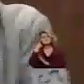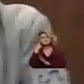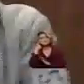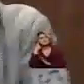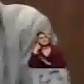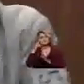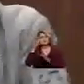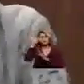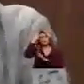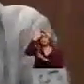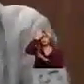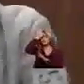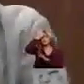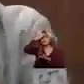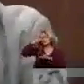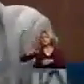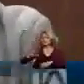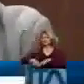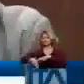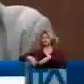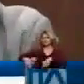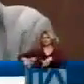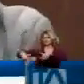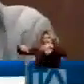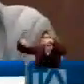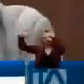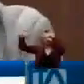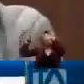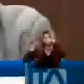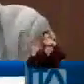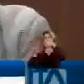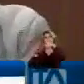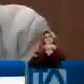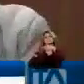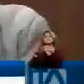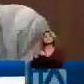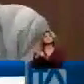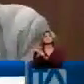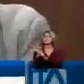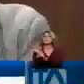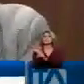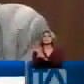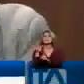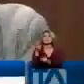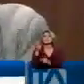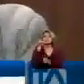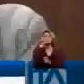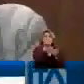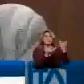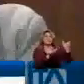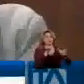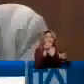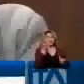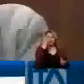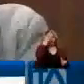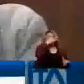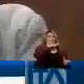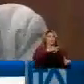lo suficientemente equipado, especializado, para que funcione, como no puede ser de otra manera. Pero